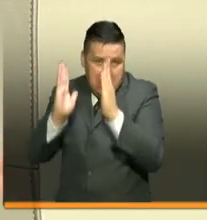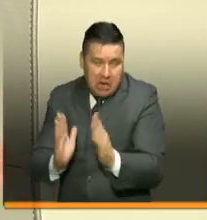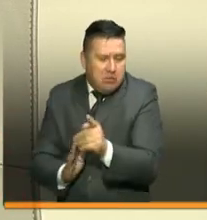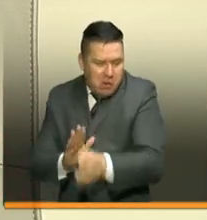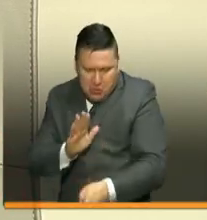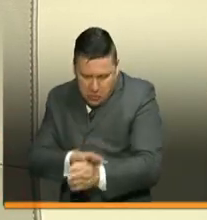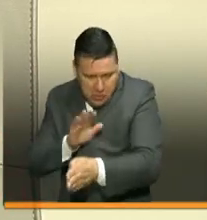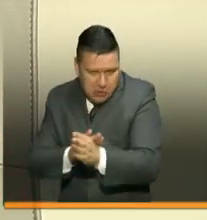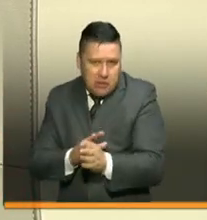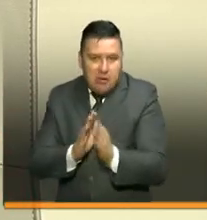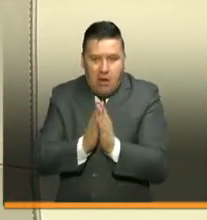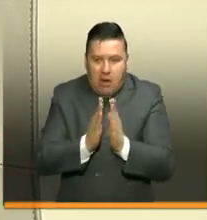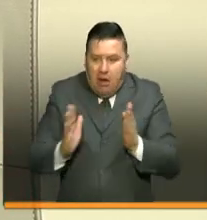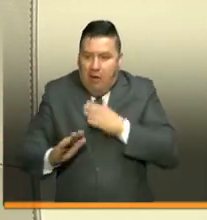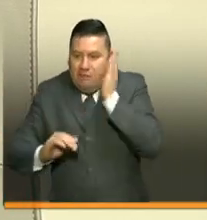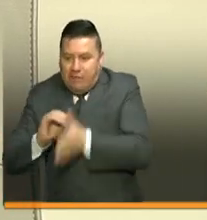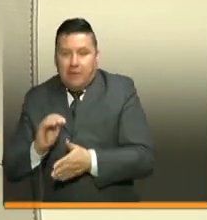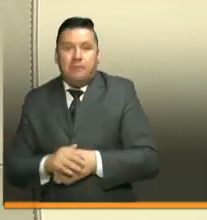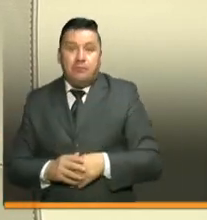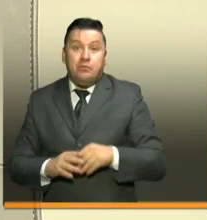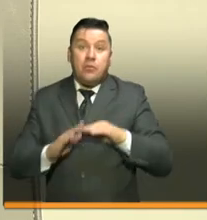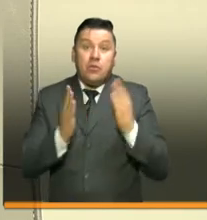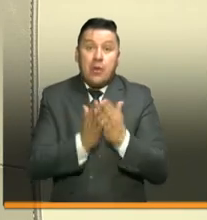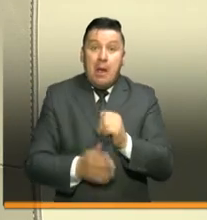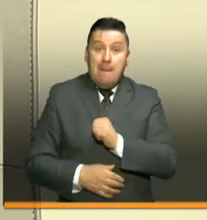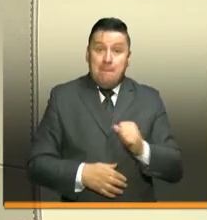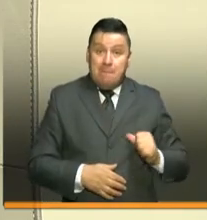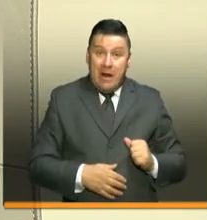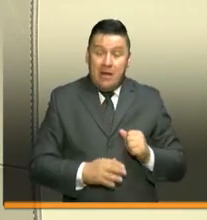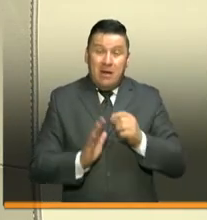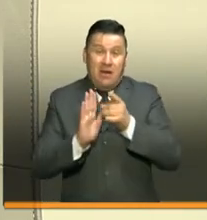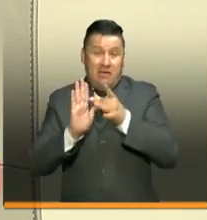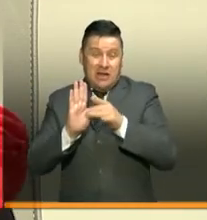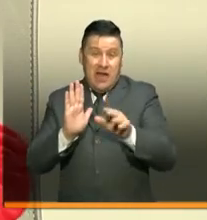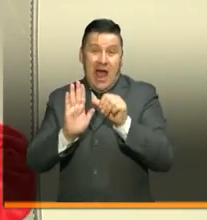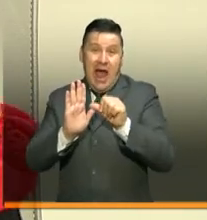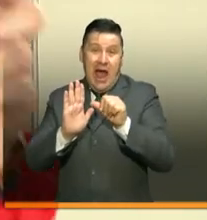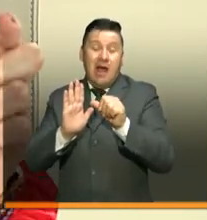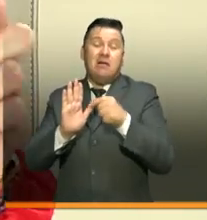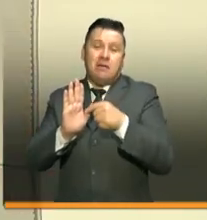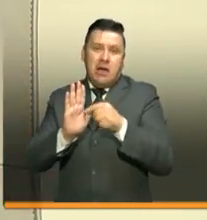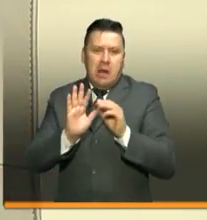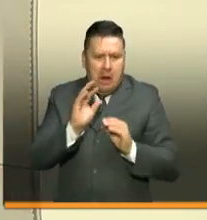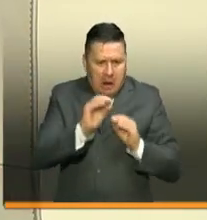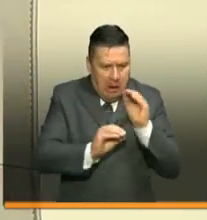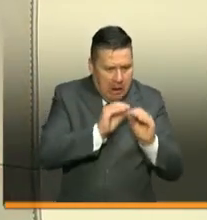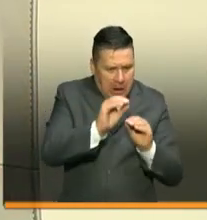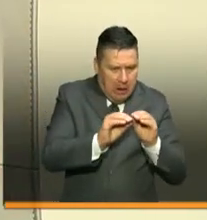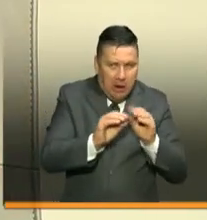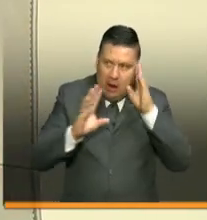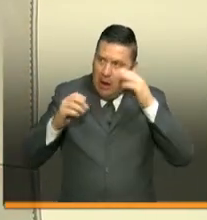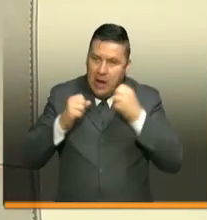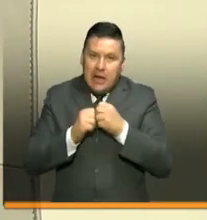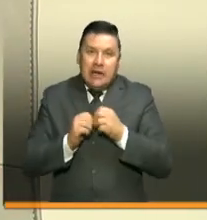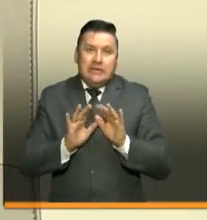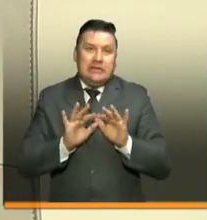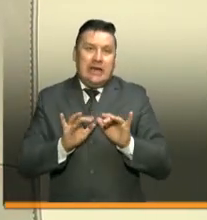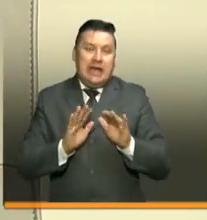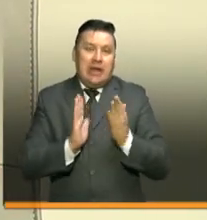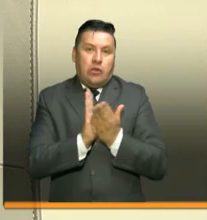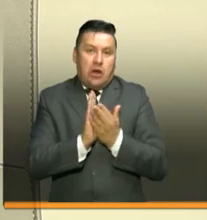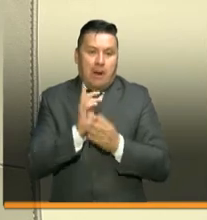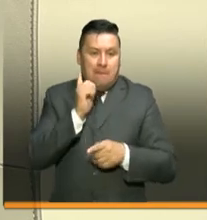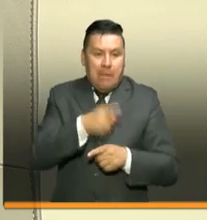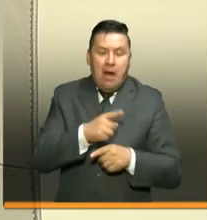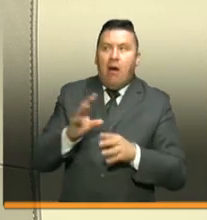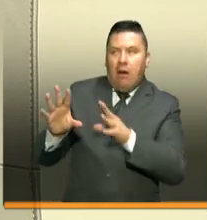para culminar su ciclo académico. Para los colegios privados de calendario A, también hicieron el ajuste acorde a las secretarías de educación y la